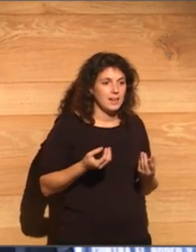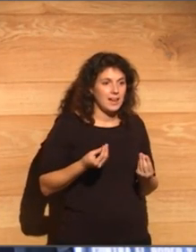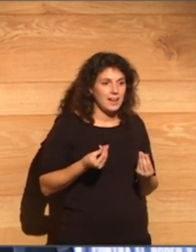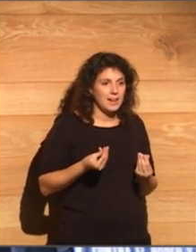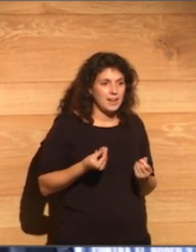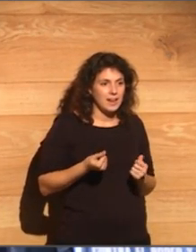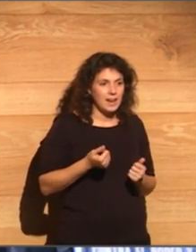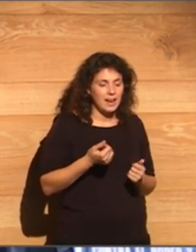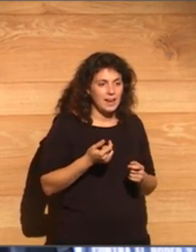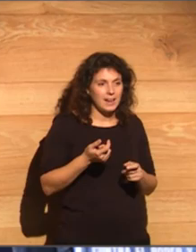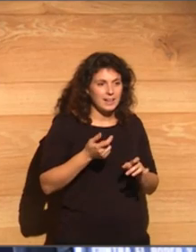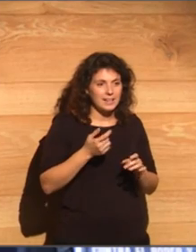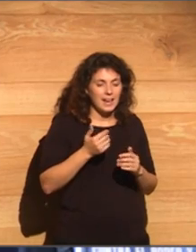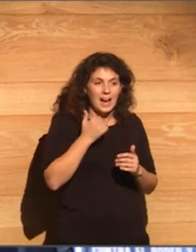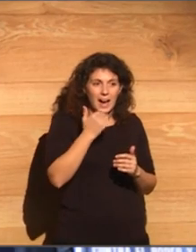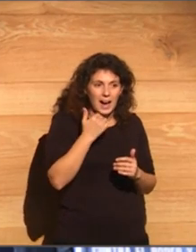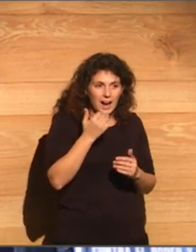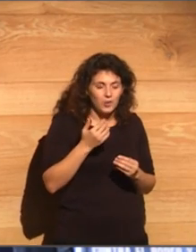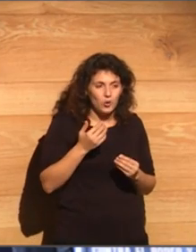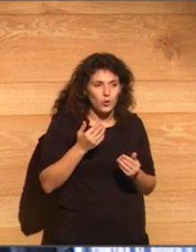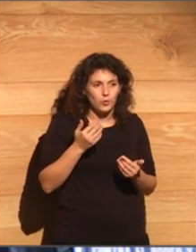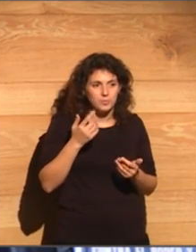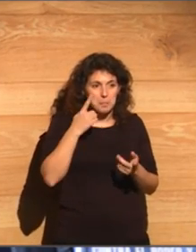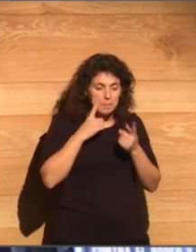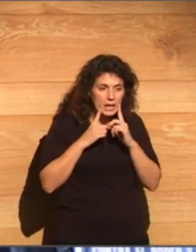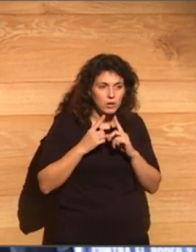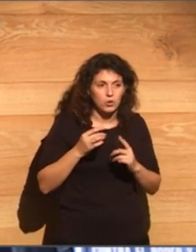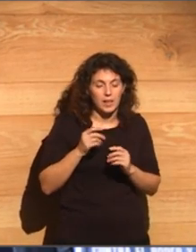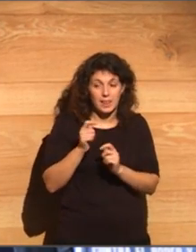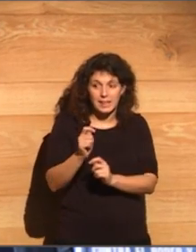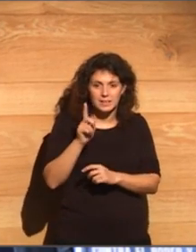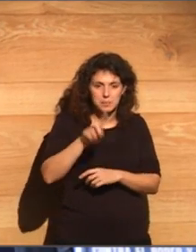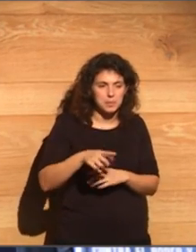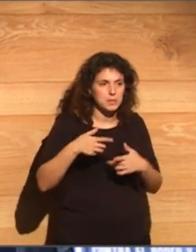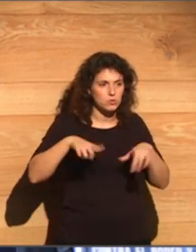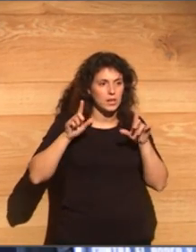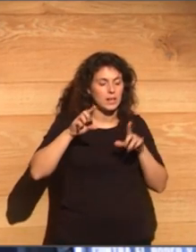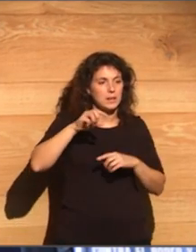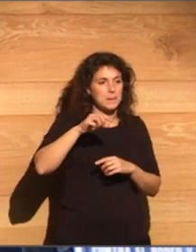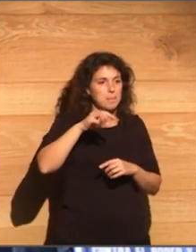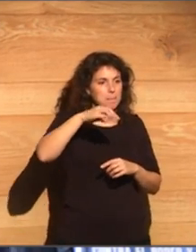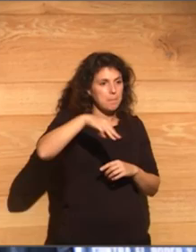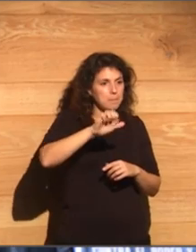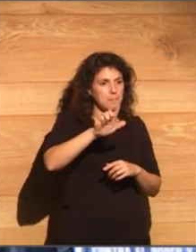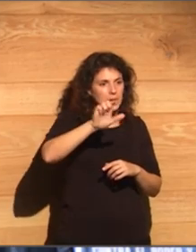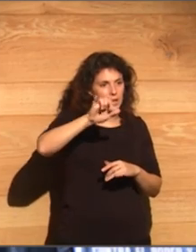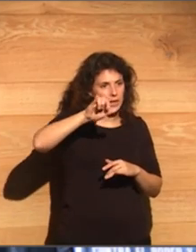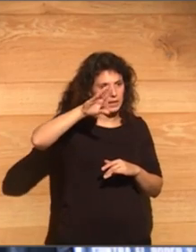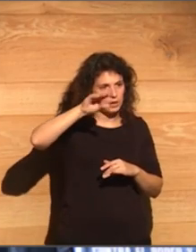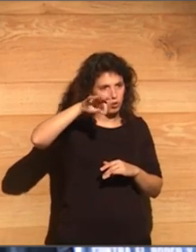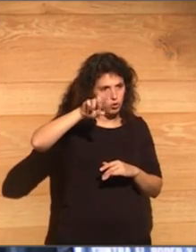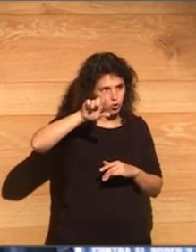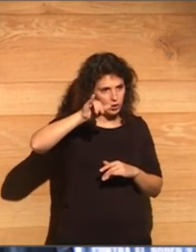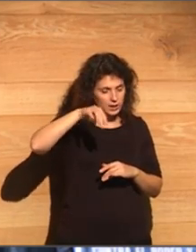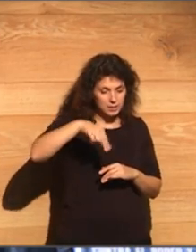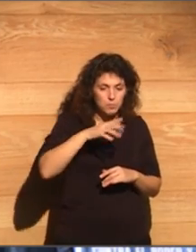destila una especial melancolía, también a través del personaje de Piccoli, porque de alguna manera, aunque no sea el mismo personaje, porque él no es